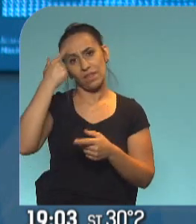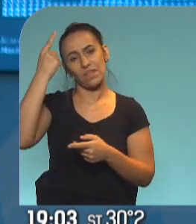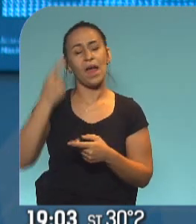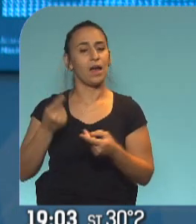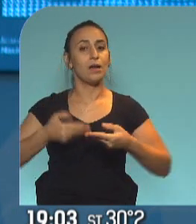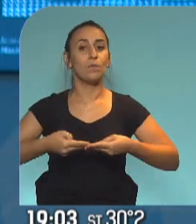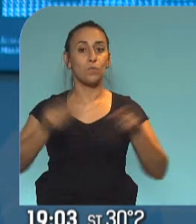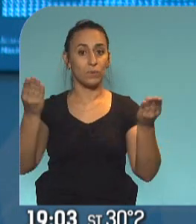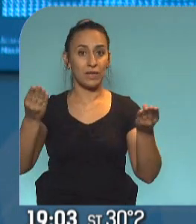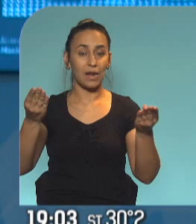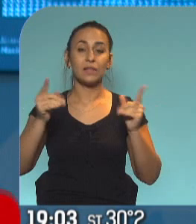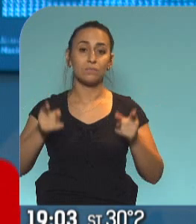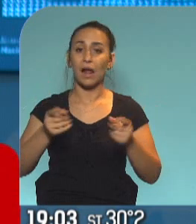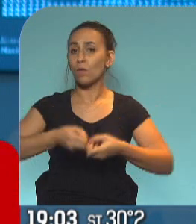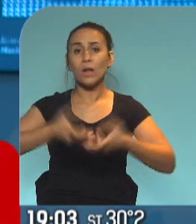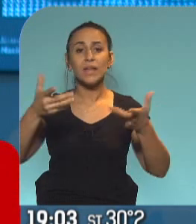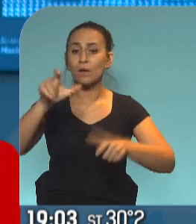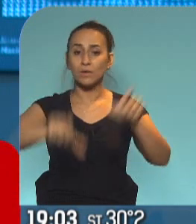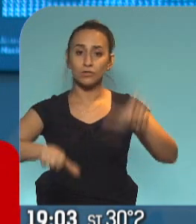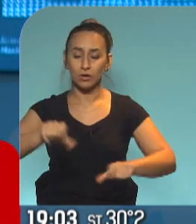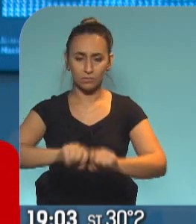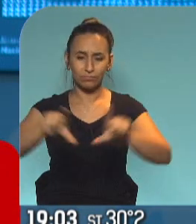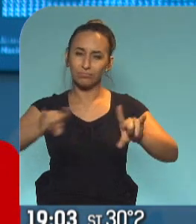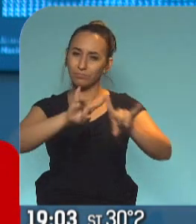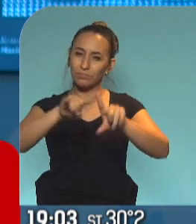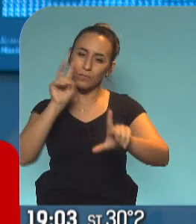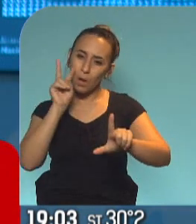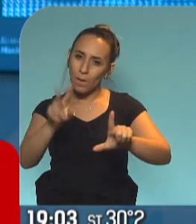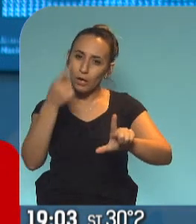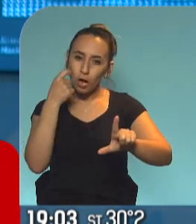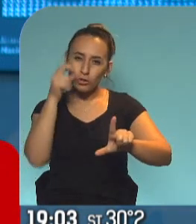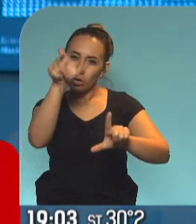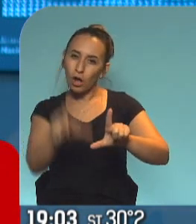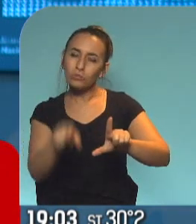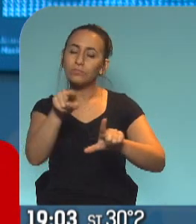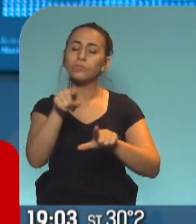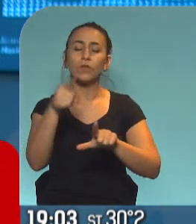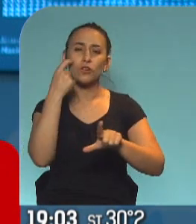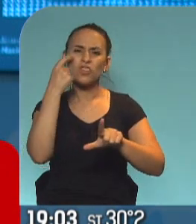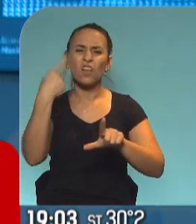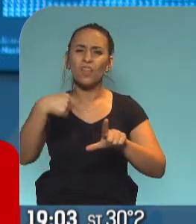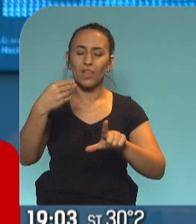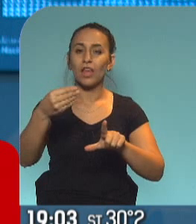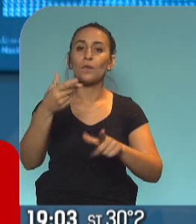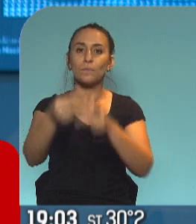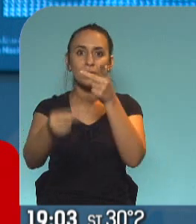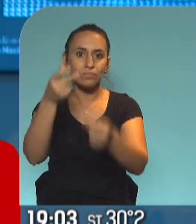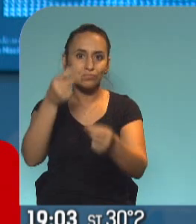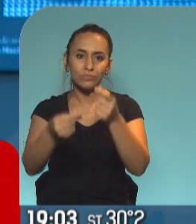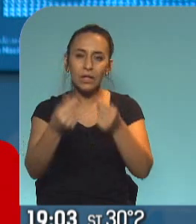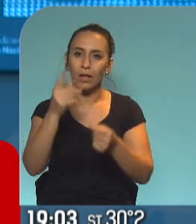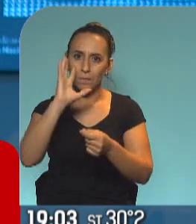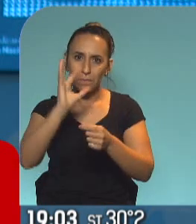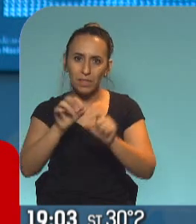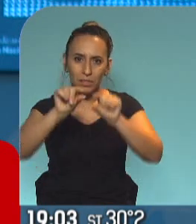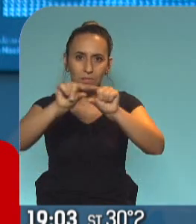y dejar al alcance de cualquier ciudadano el monitoreo público de vacunación. Allí se podrá ver dosis por dosis, rubro por rubro,